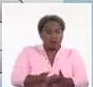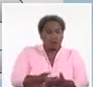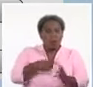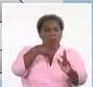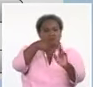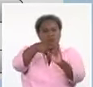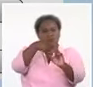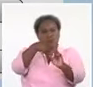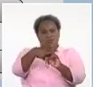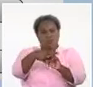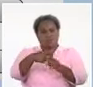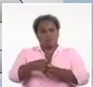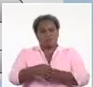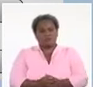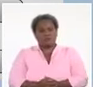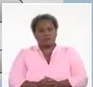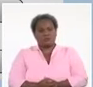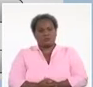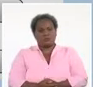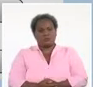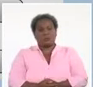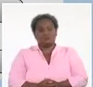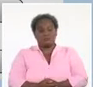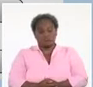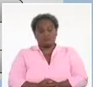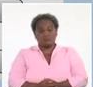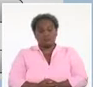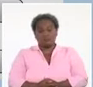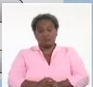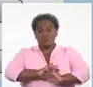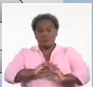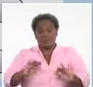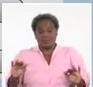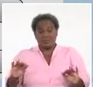a la COVID-19. De esta forma ya se acumulan